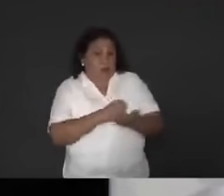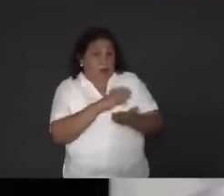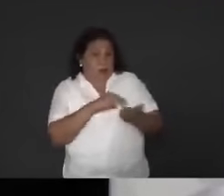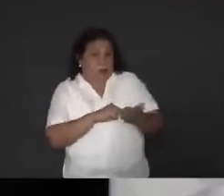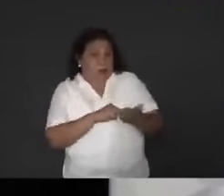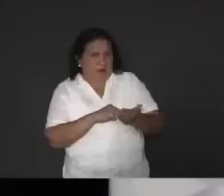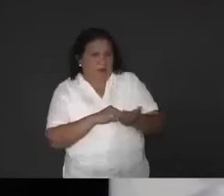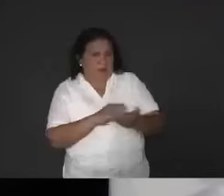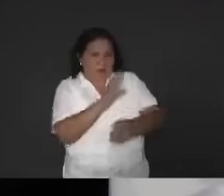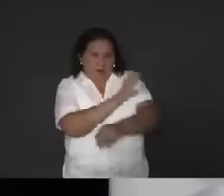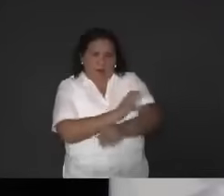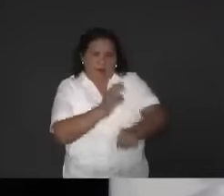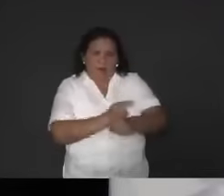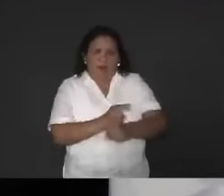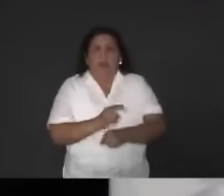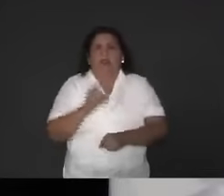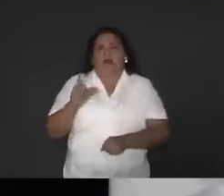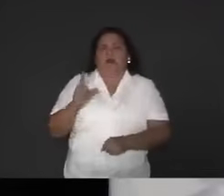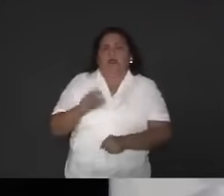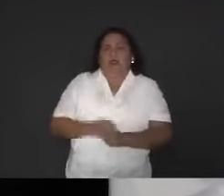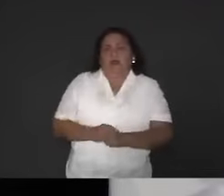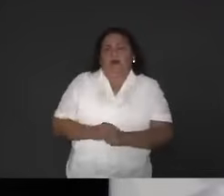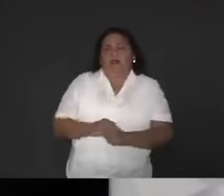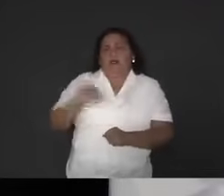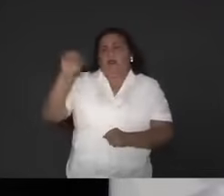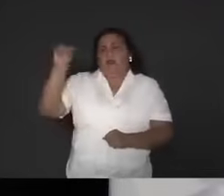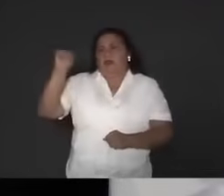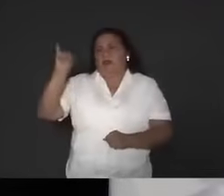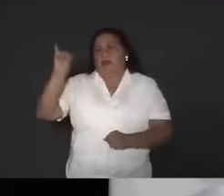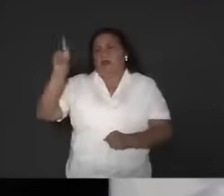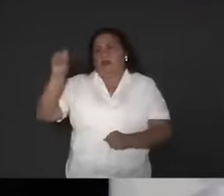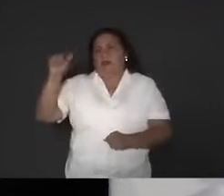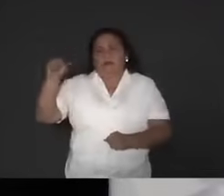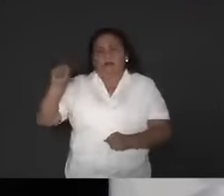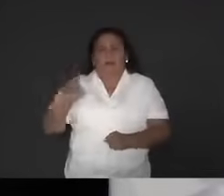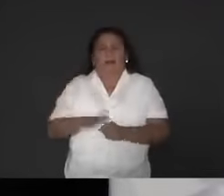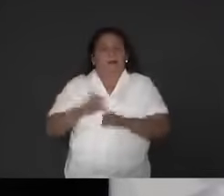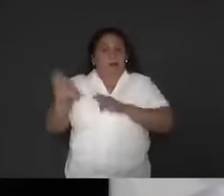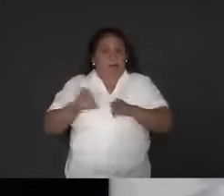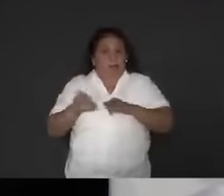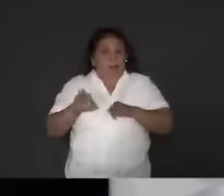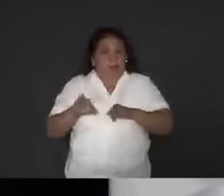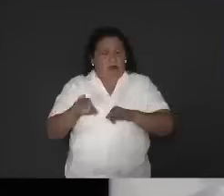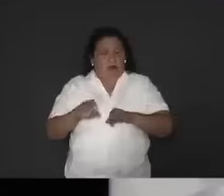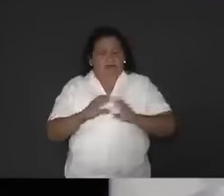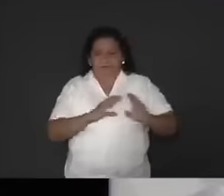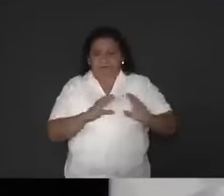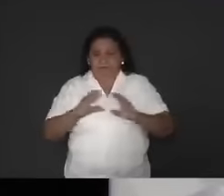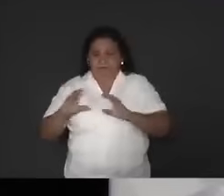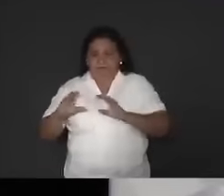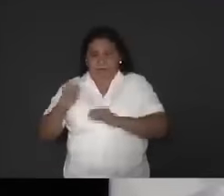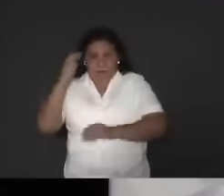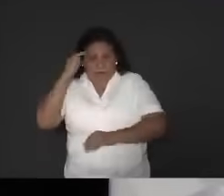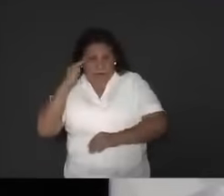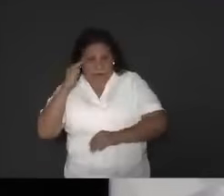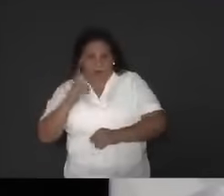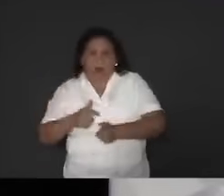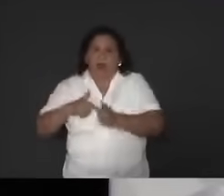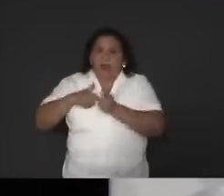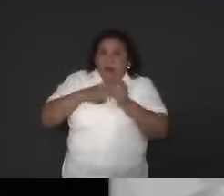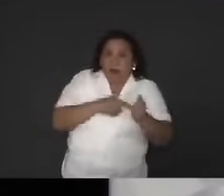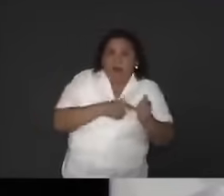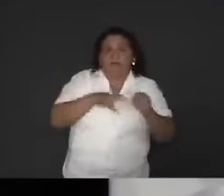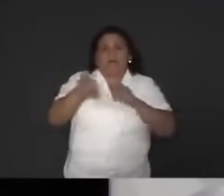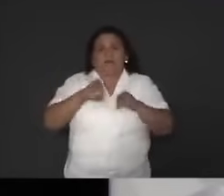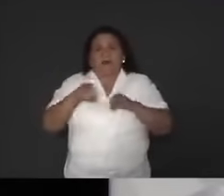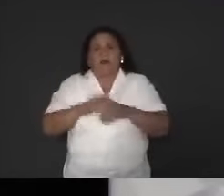Nos coordinamos con el comandante Zaidén para precisamente poder blindar la ciudad de Mérida y trabajar de manera coordinada. Vamos a continuar